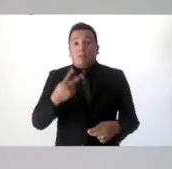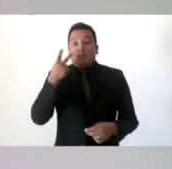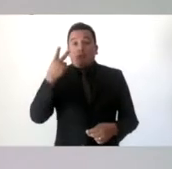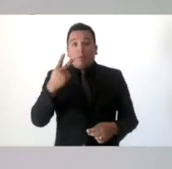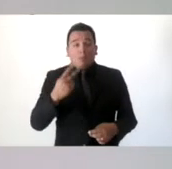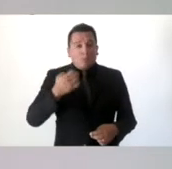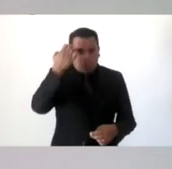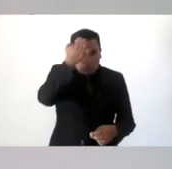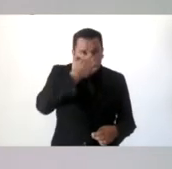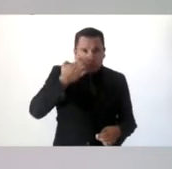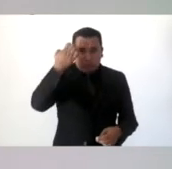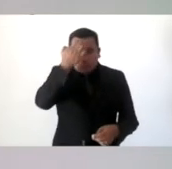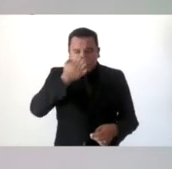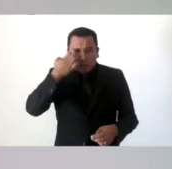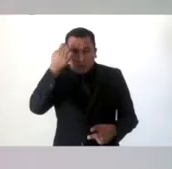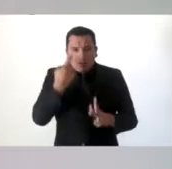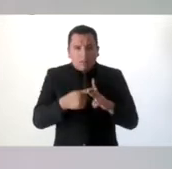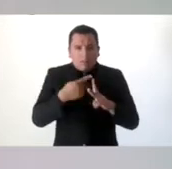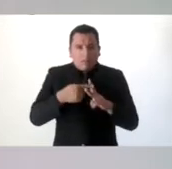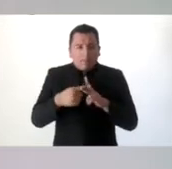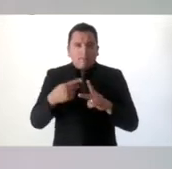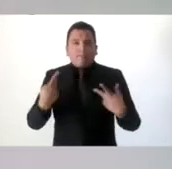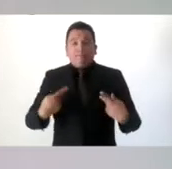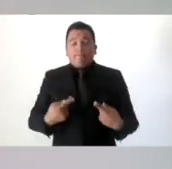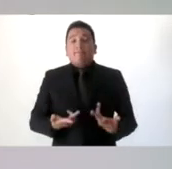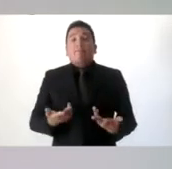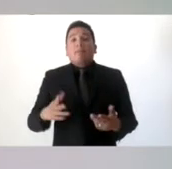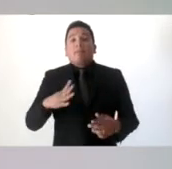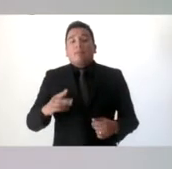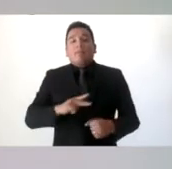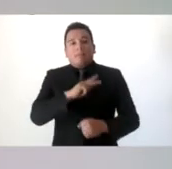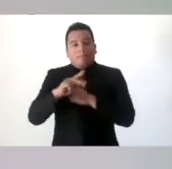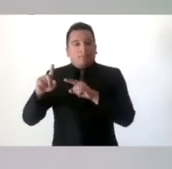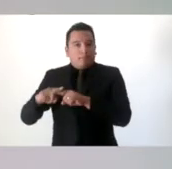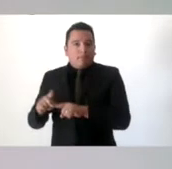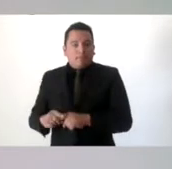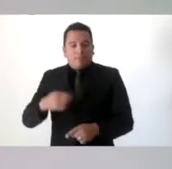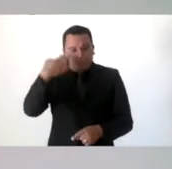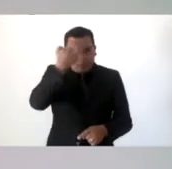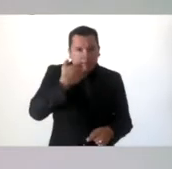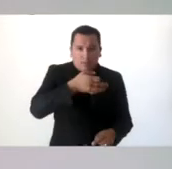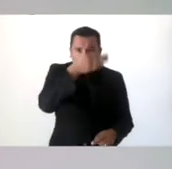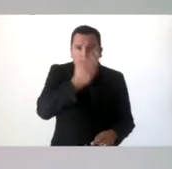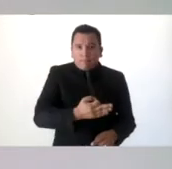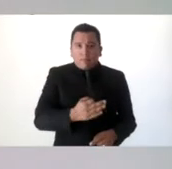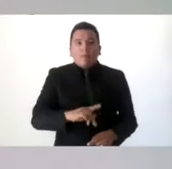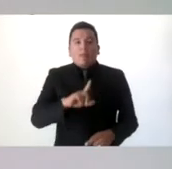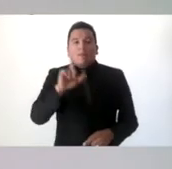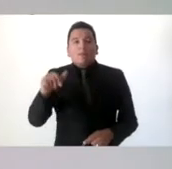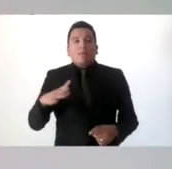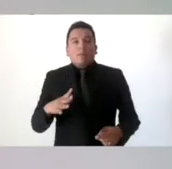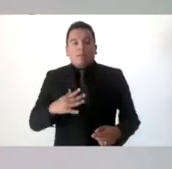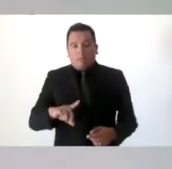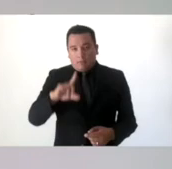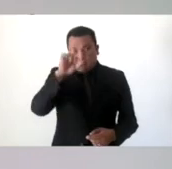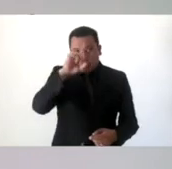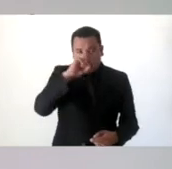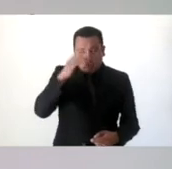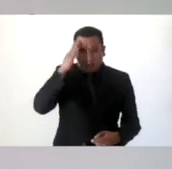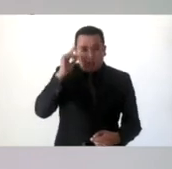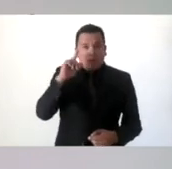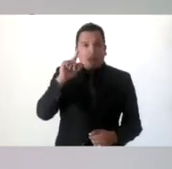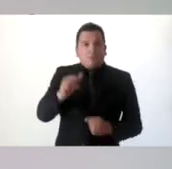auditorías de empresas con prestigio internacional que avalen el sistema y después ya en un momento dado el Consejo General antes